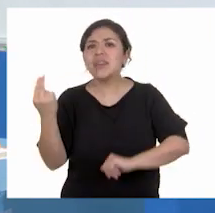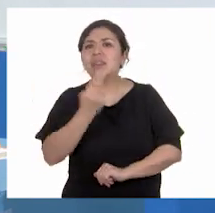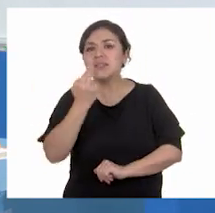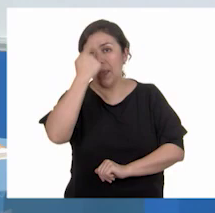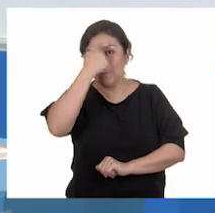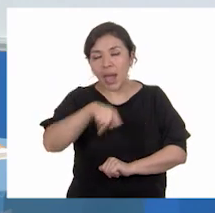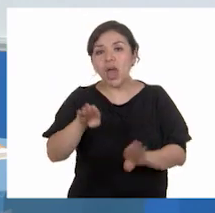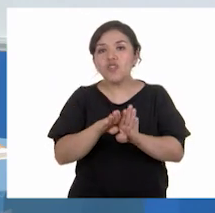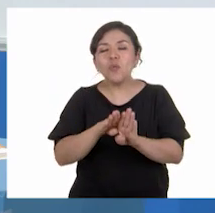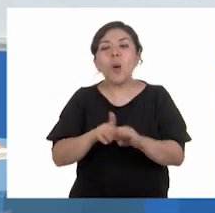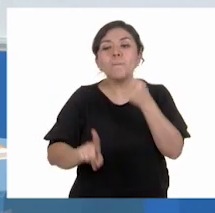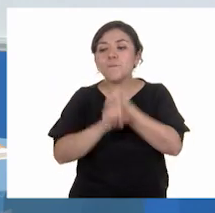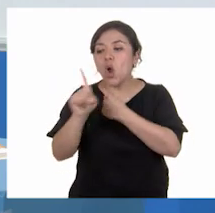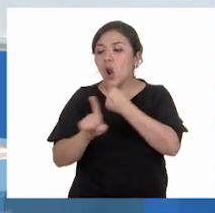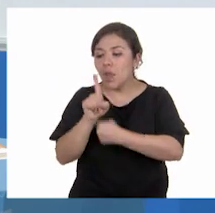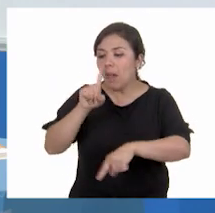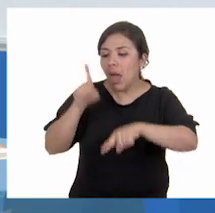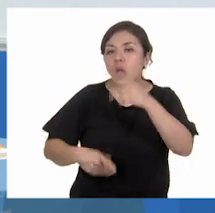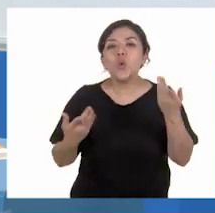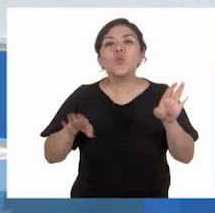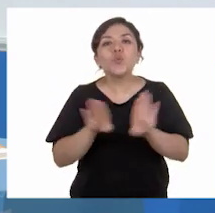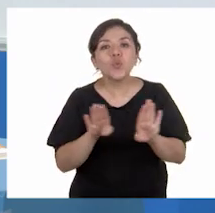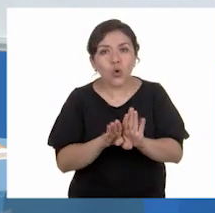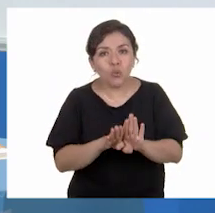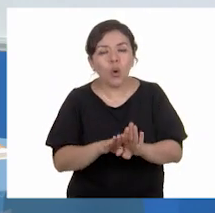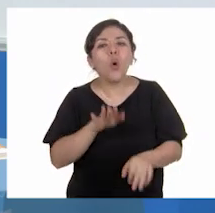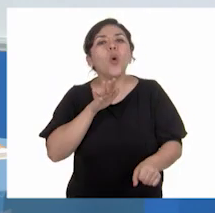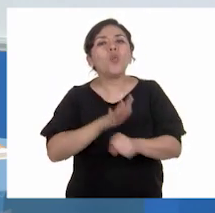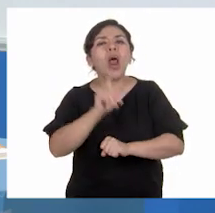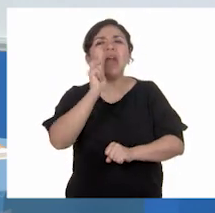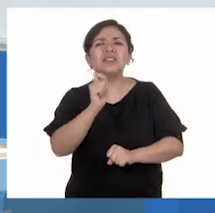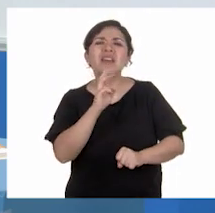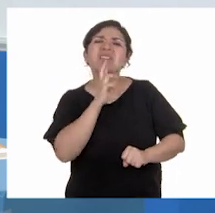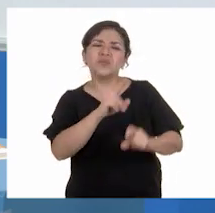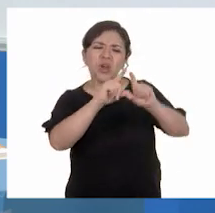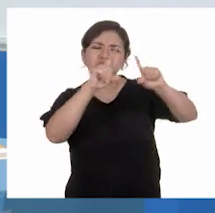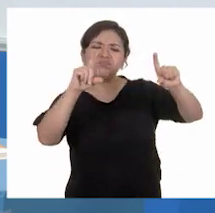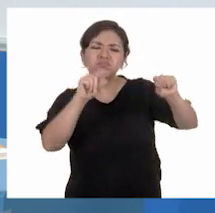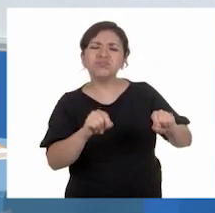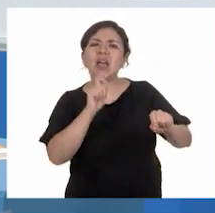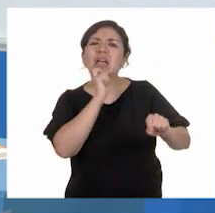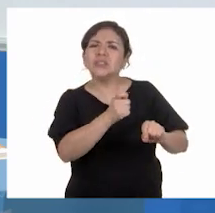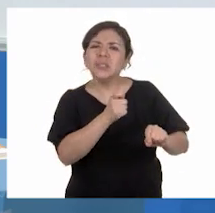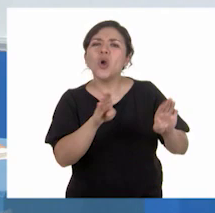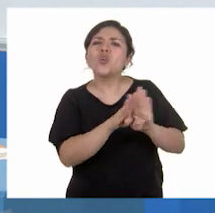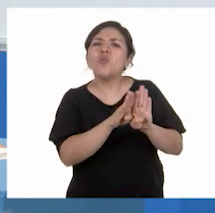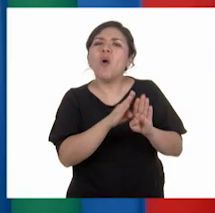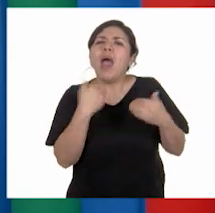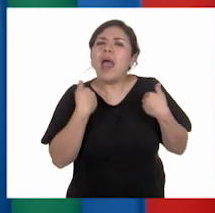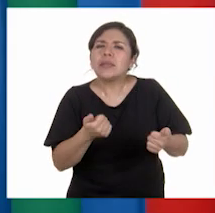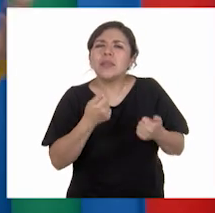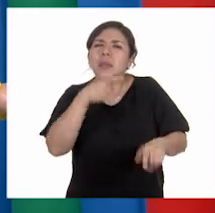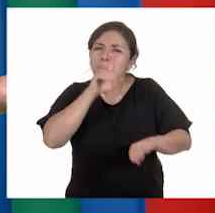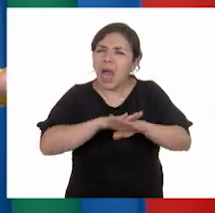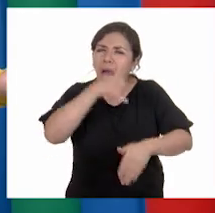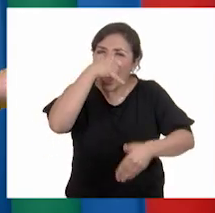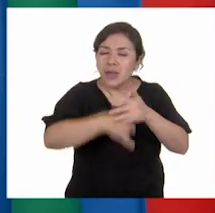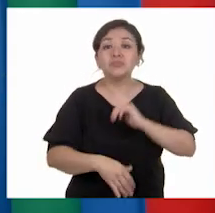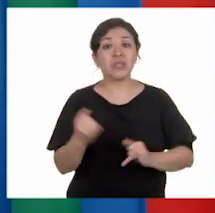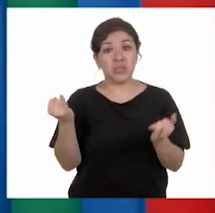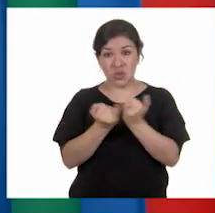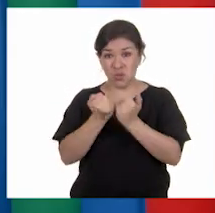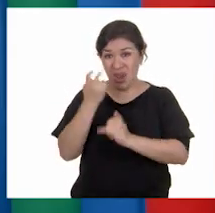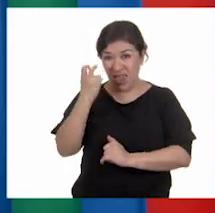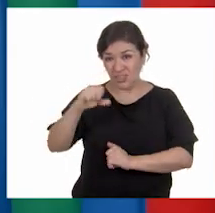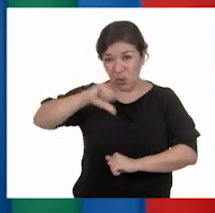necesarias para resolver problemas y qué significan los resultados que obtenemos con ellas. Además,